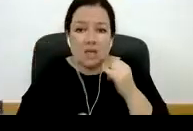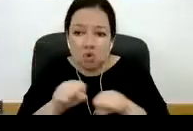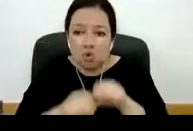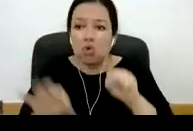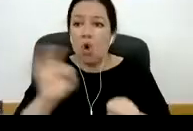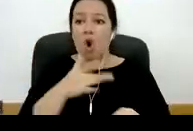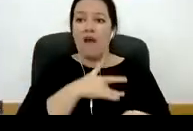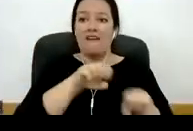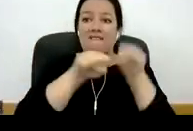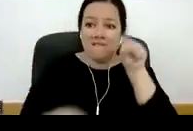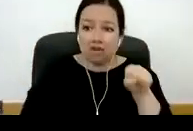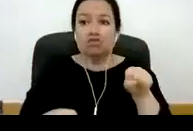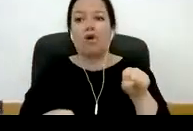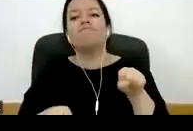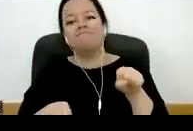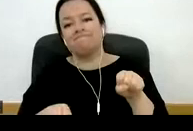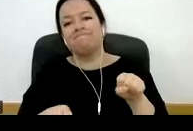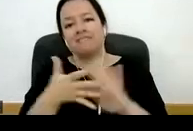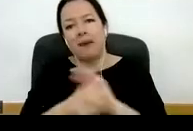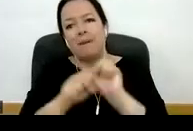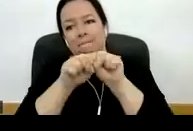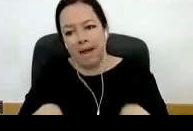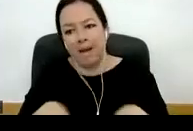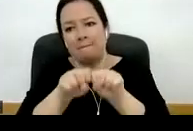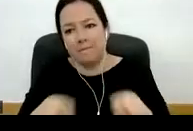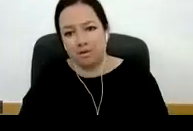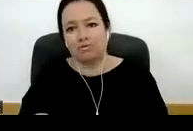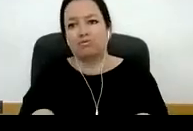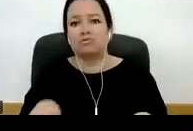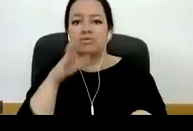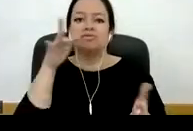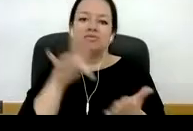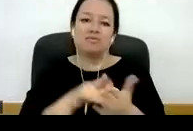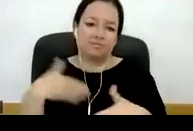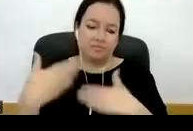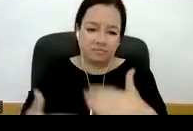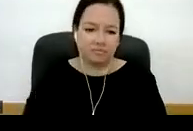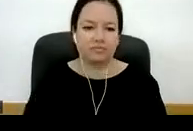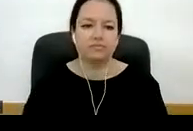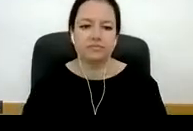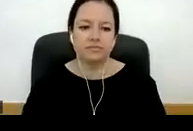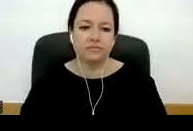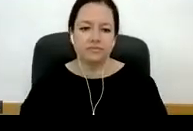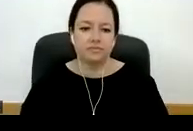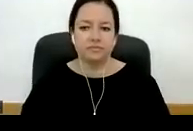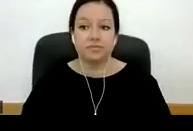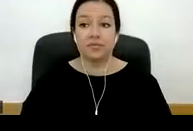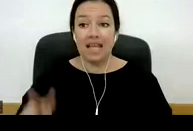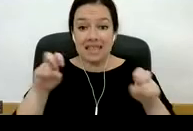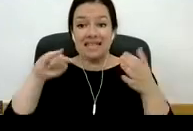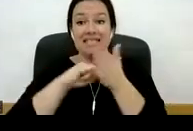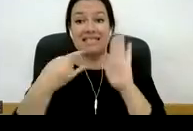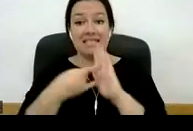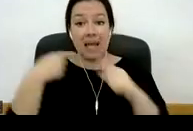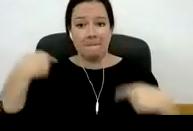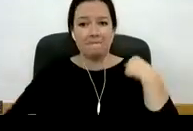un infarto, por ejemplo, van a ir aumentando conforme pasan los años de manera importante. A nivel del sistema